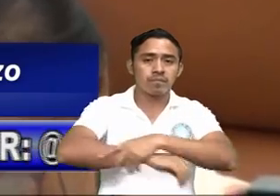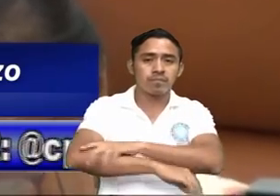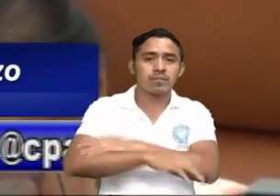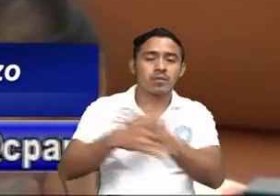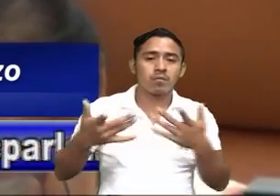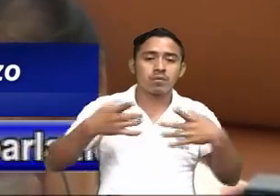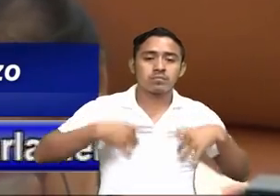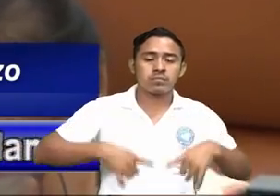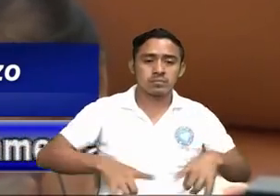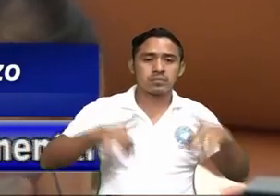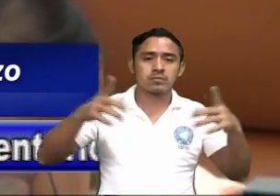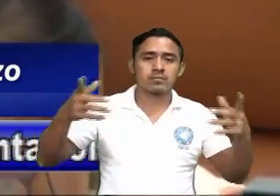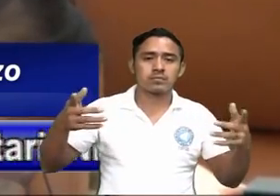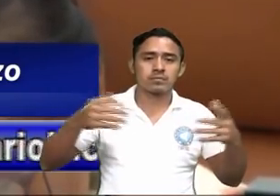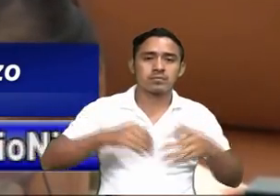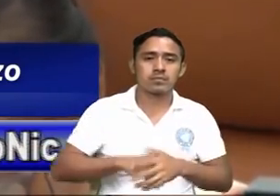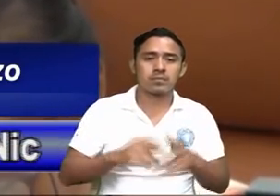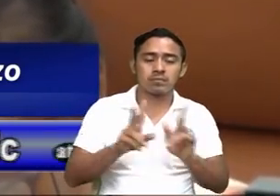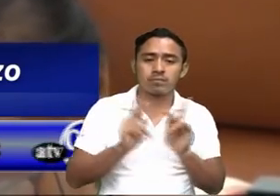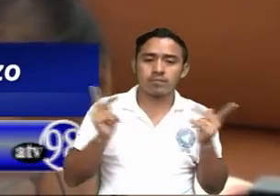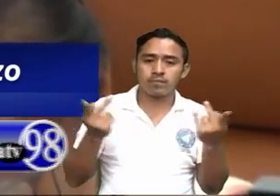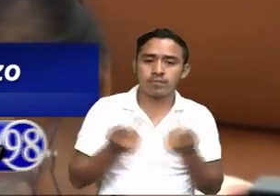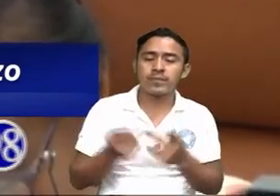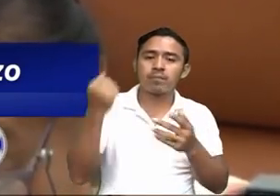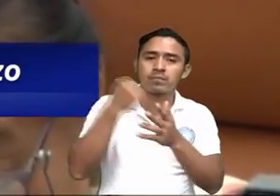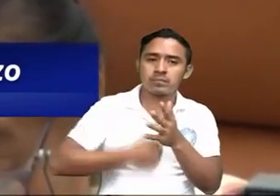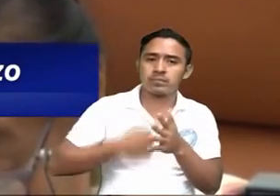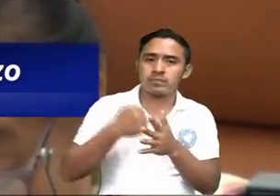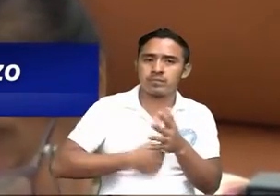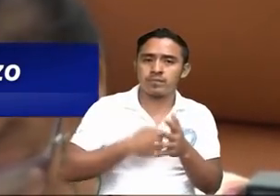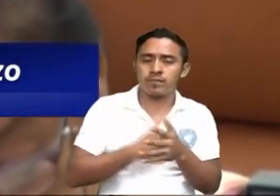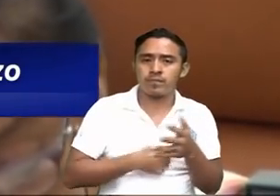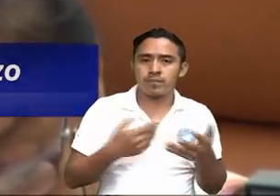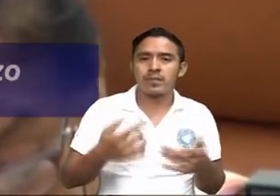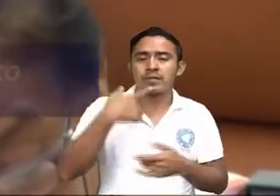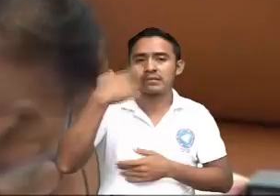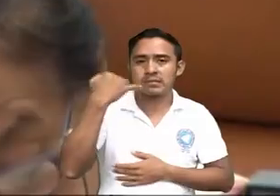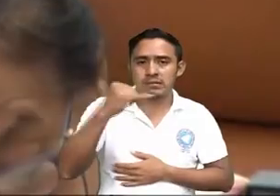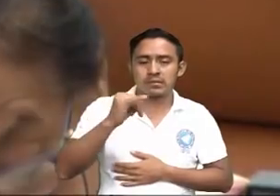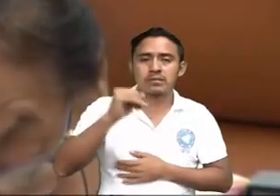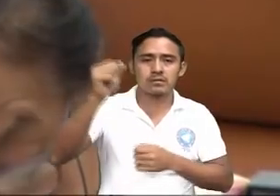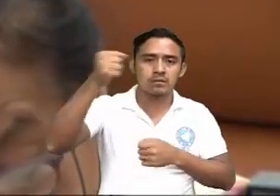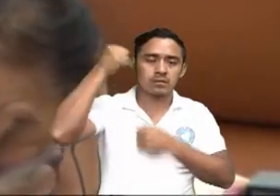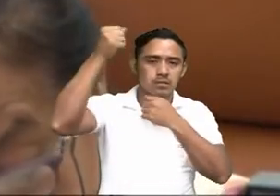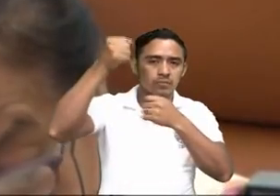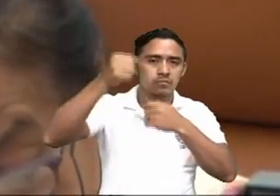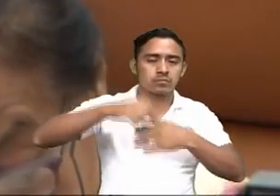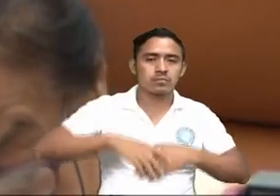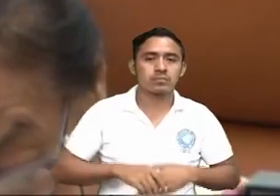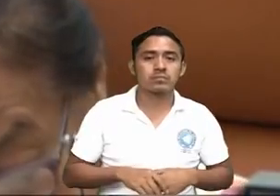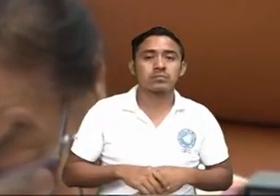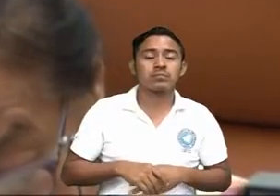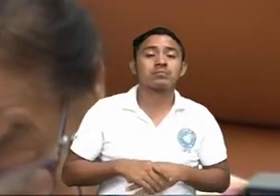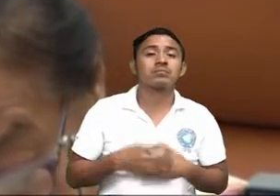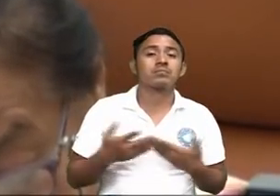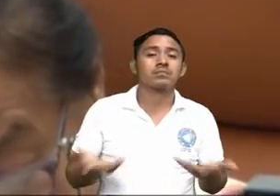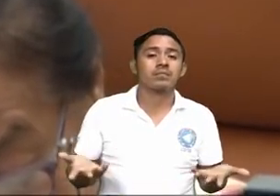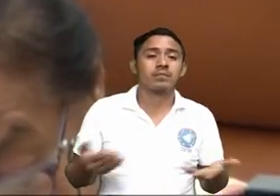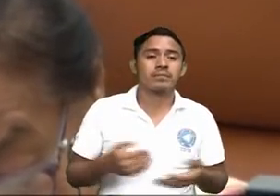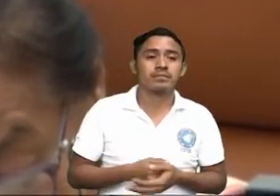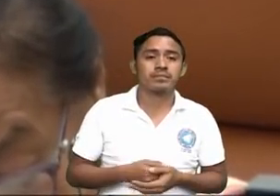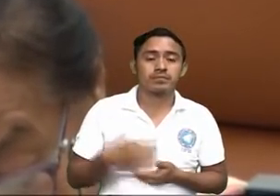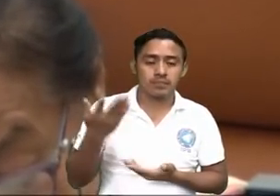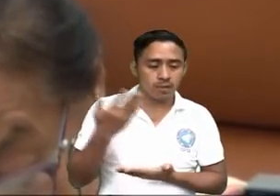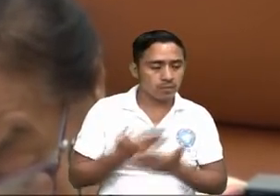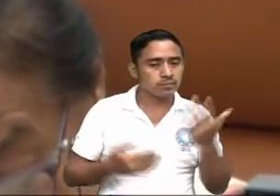pueblo digno, con un pueblo que dio la batalla y que le dijo sí a la revolución. Así es que vamos